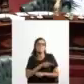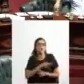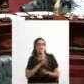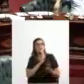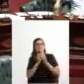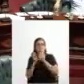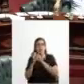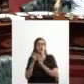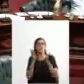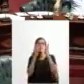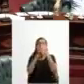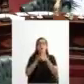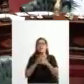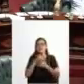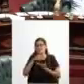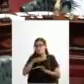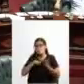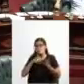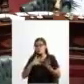Es la verdad, no pueden contra eso.